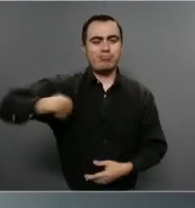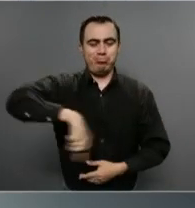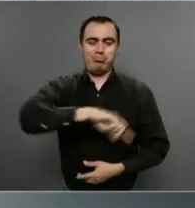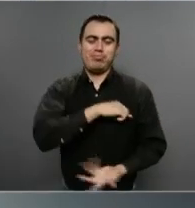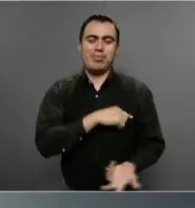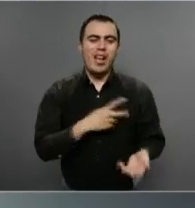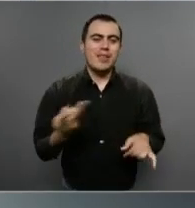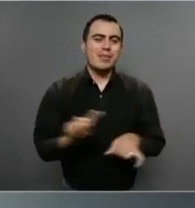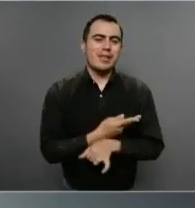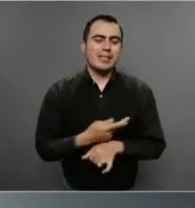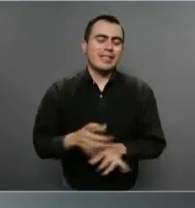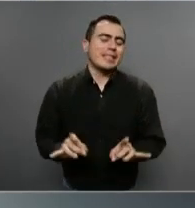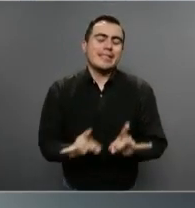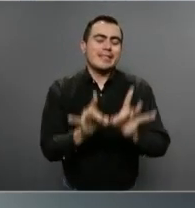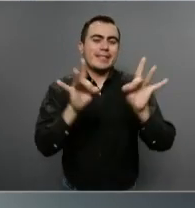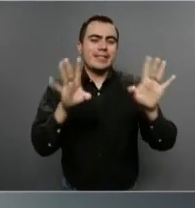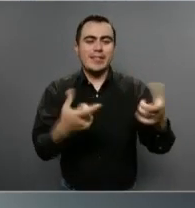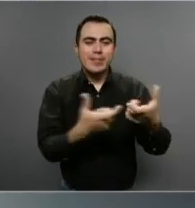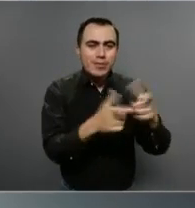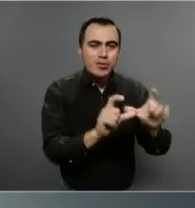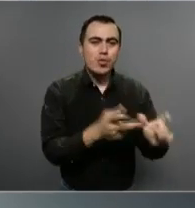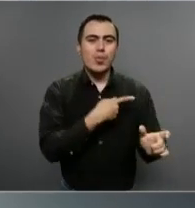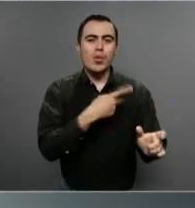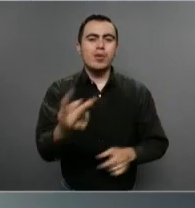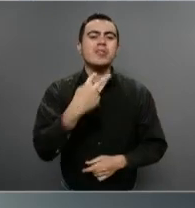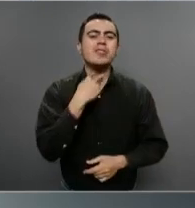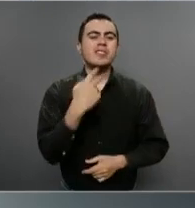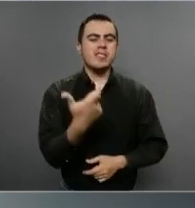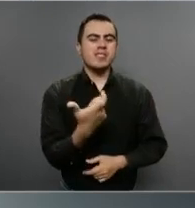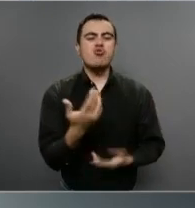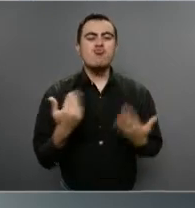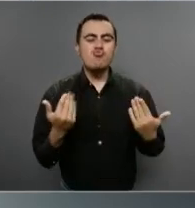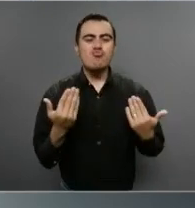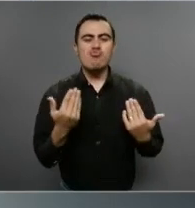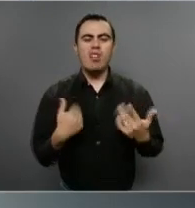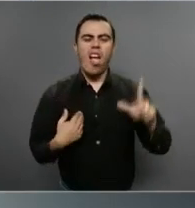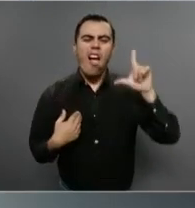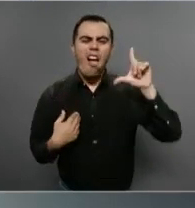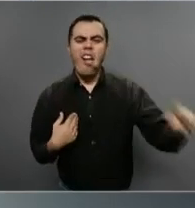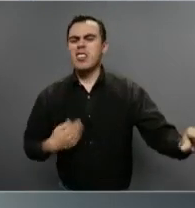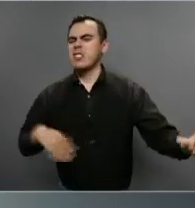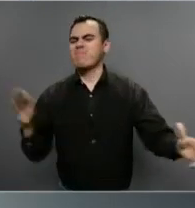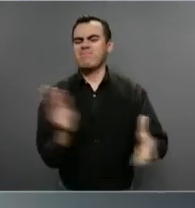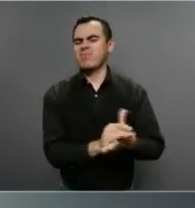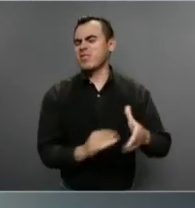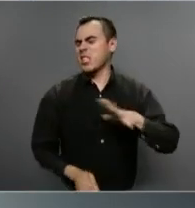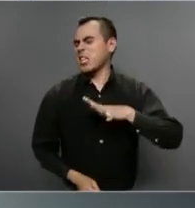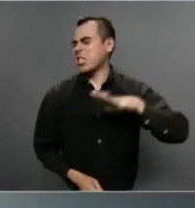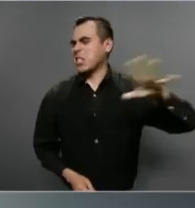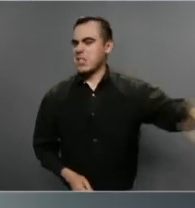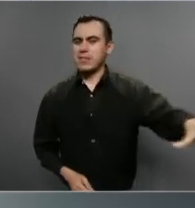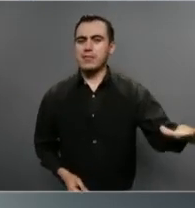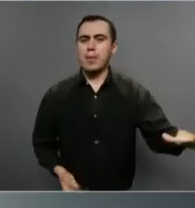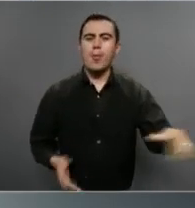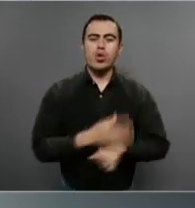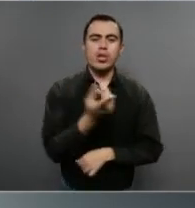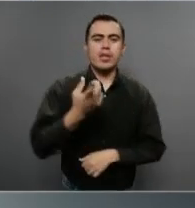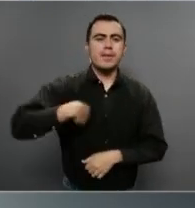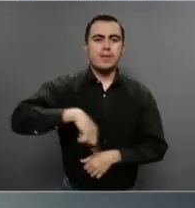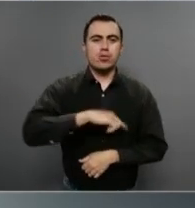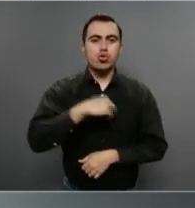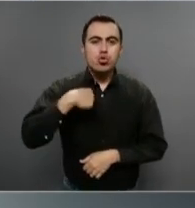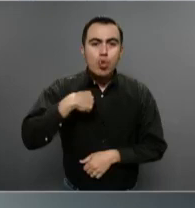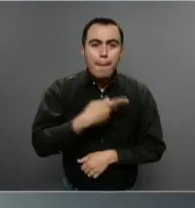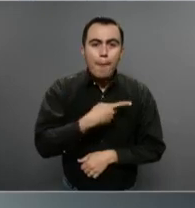¿no? ¿Por qué? Porque no queremos ser pobres o porque nos provoca repulsión lo que significa ser pobres. Yo creo que es...